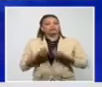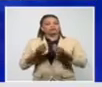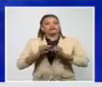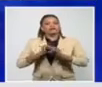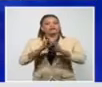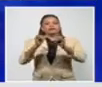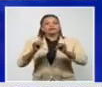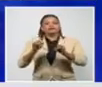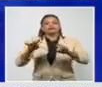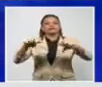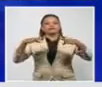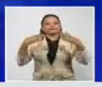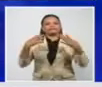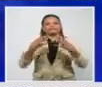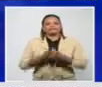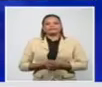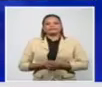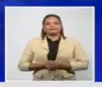que la escuchan.